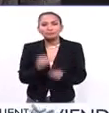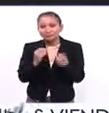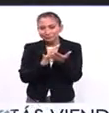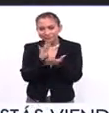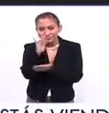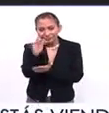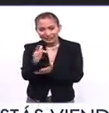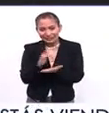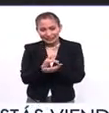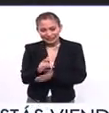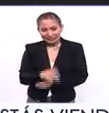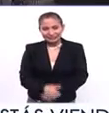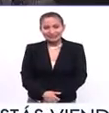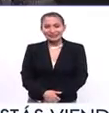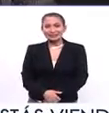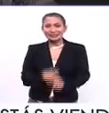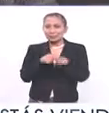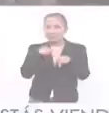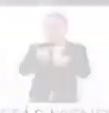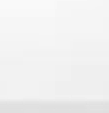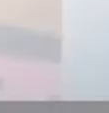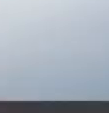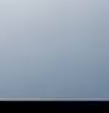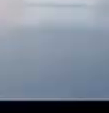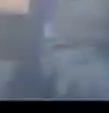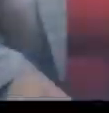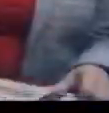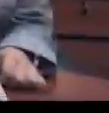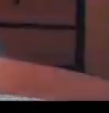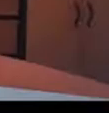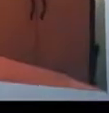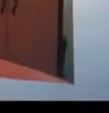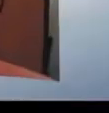Muchísimas gracias, Gracias. Marisol. Seguimos aquí.